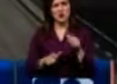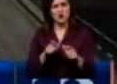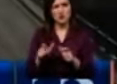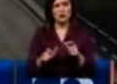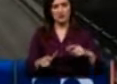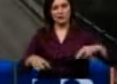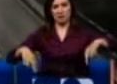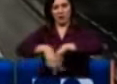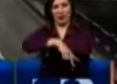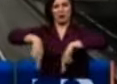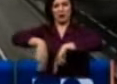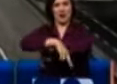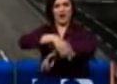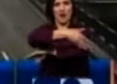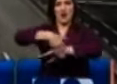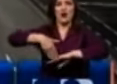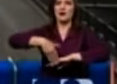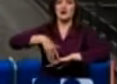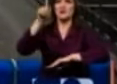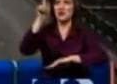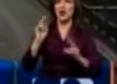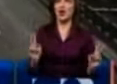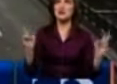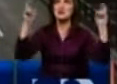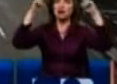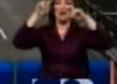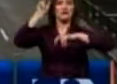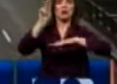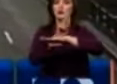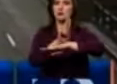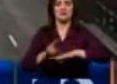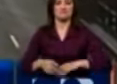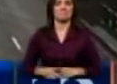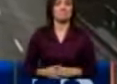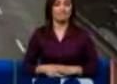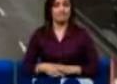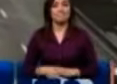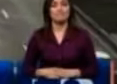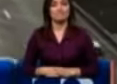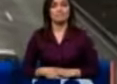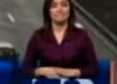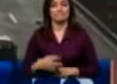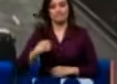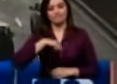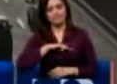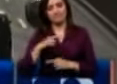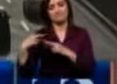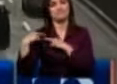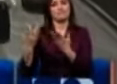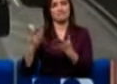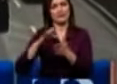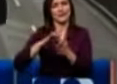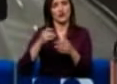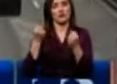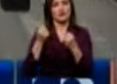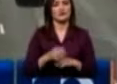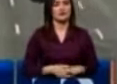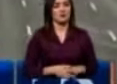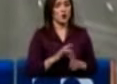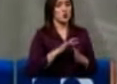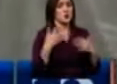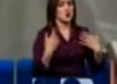cruza por la calle y no usa el paso peatonal. Impresionante. Los peatones también tenemos responsabilidades y también podemos ser sancionados.